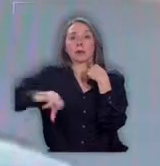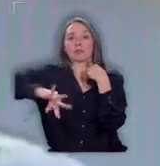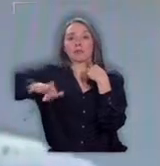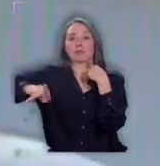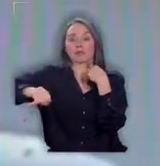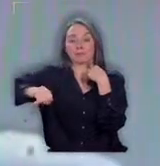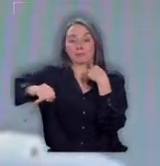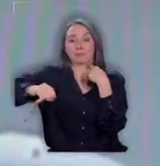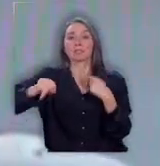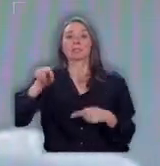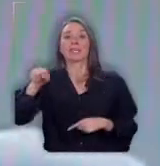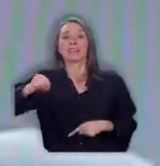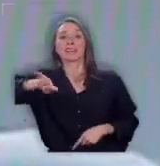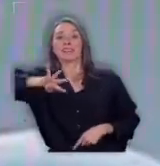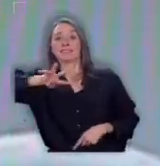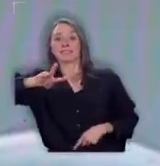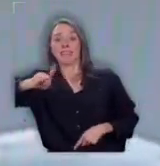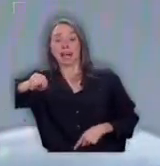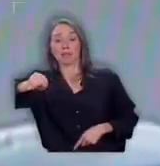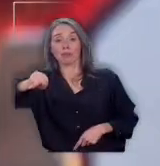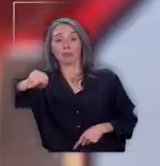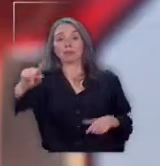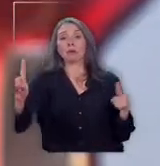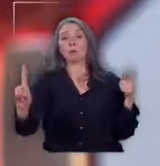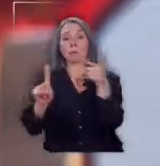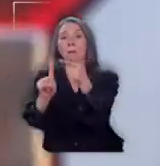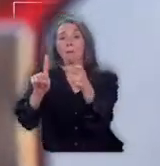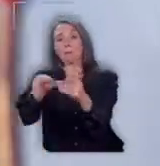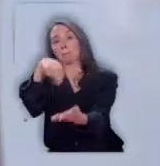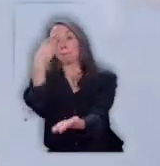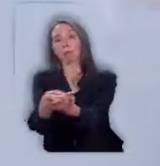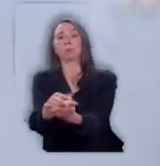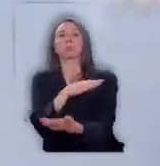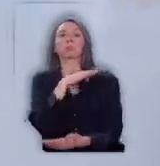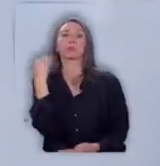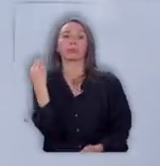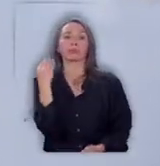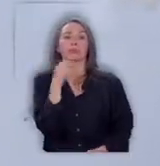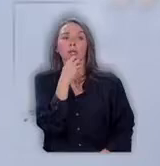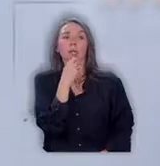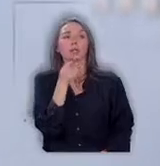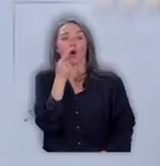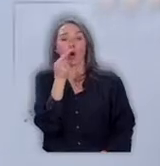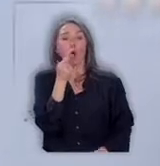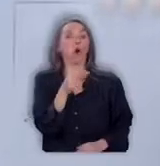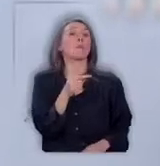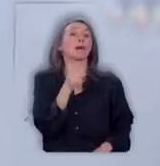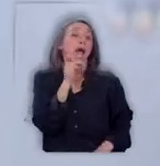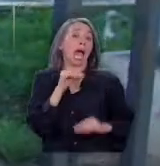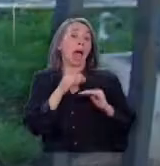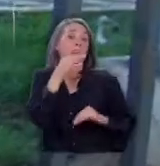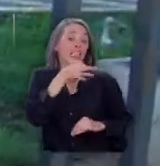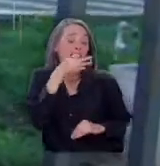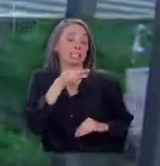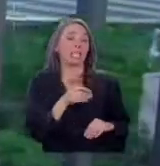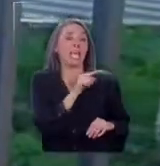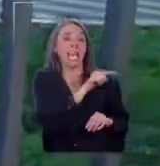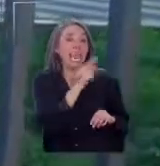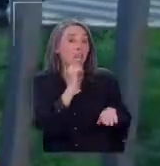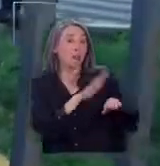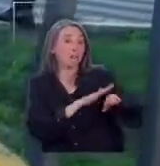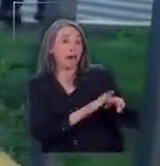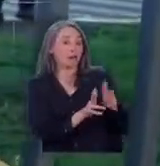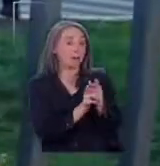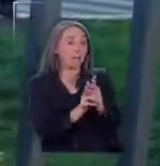delincuente este último terminó fallecido varios balazos hay una